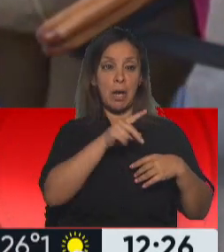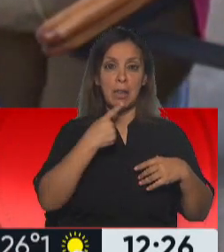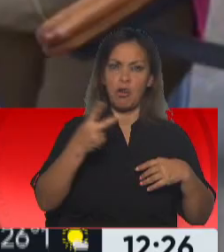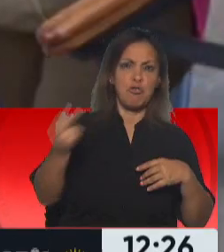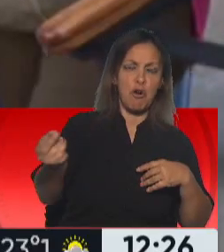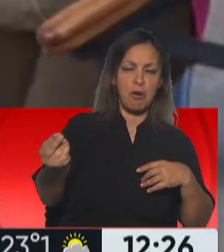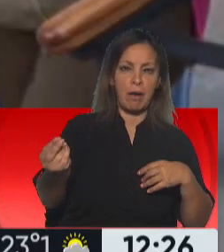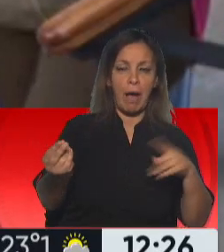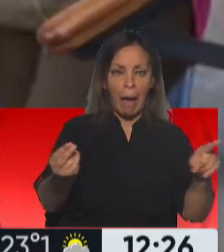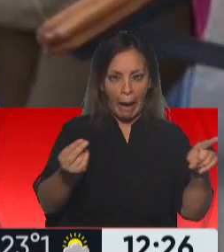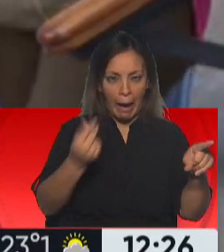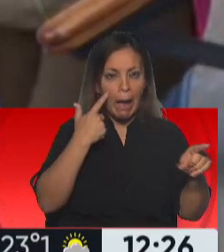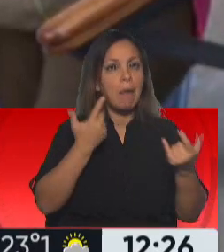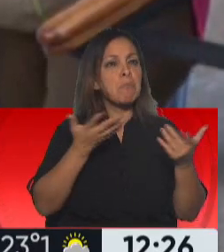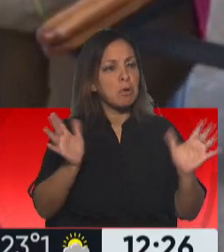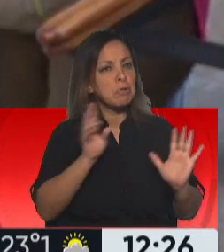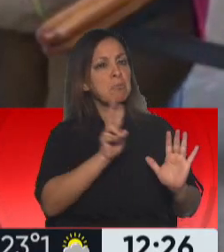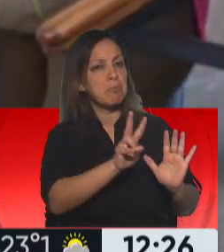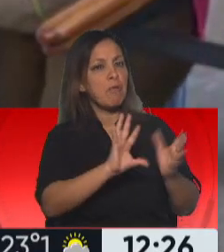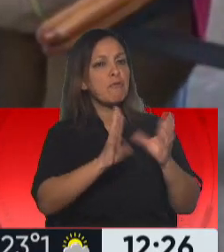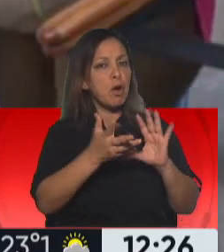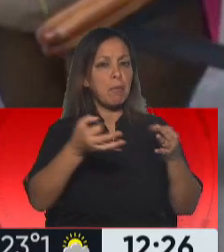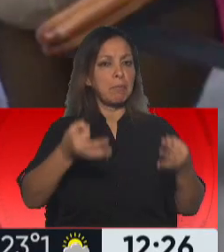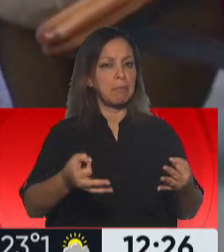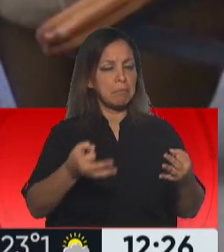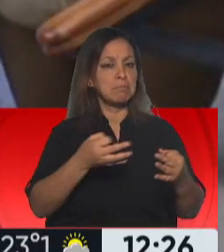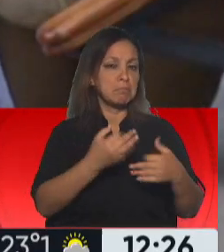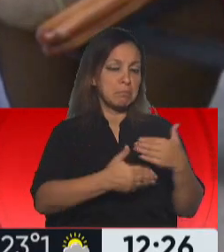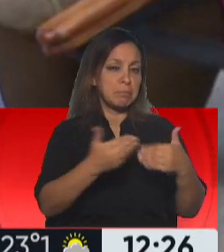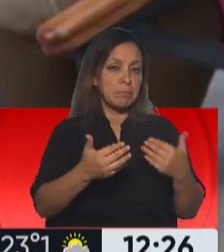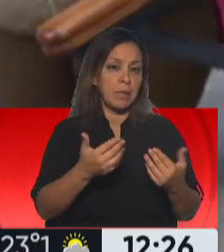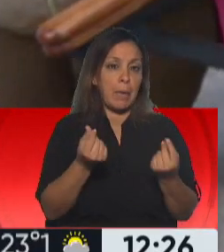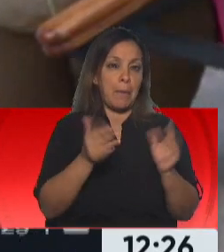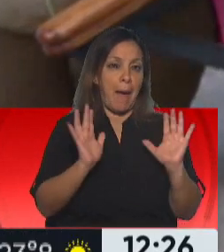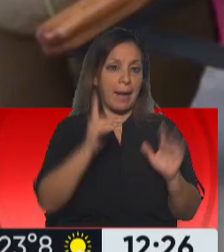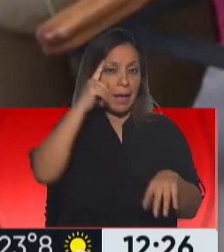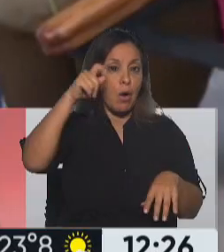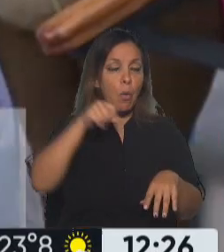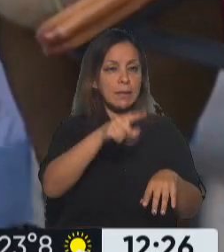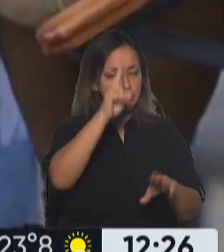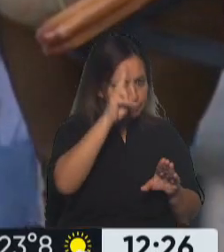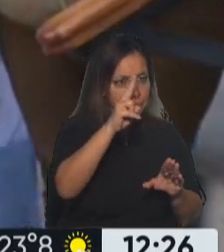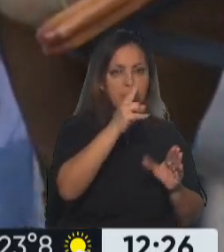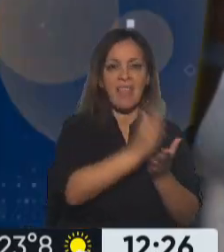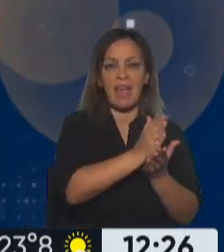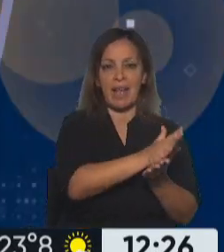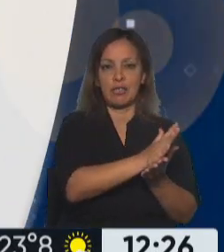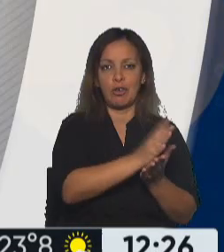demostrado de cómo se va a mover la Corte, y creo que es lo valioso, que es un juez que está ajustado a derecho y no al poder, digamos.